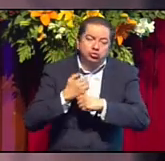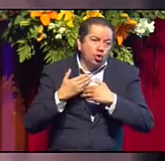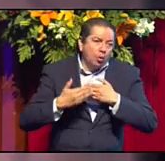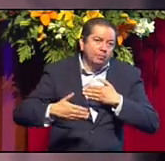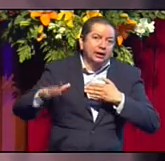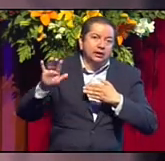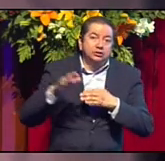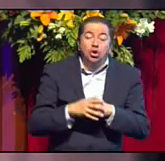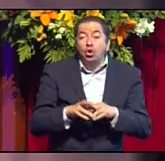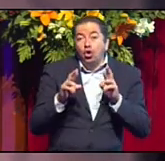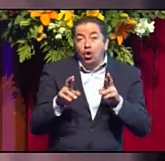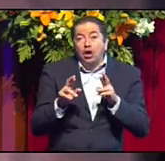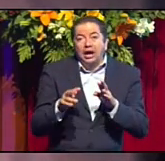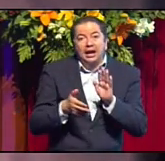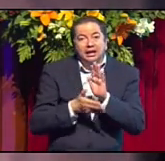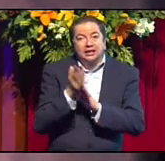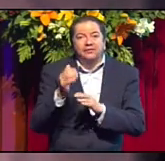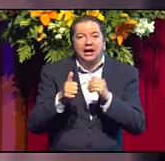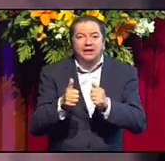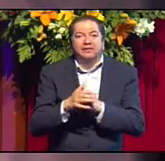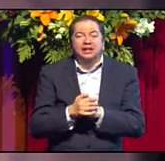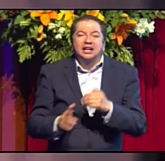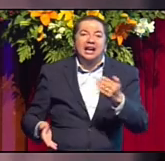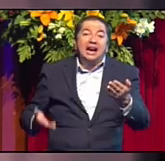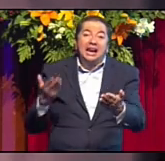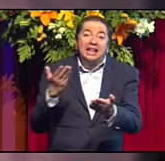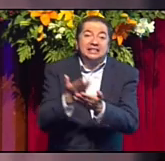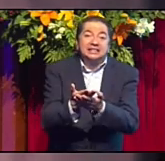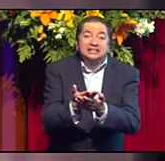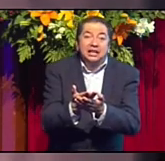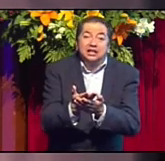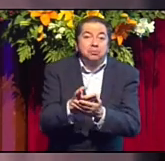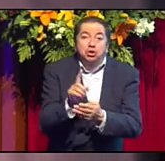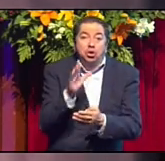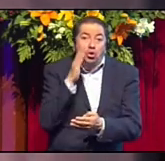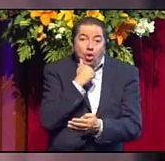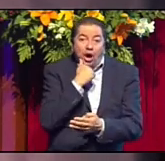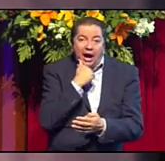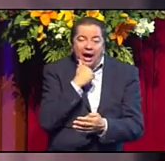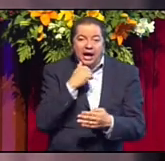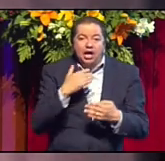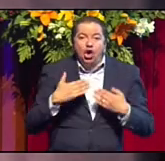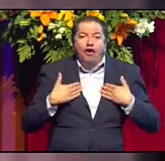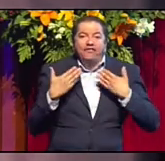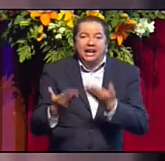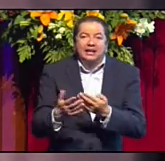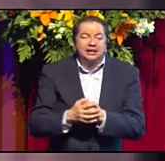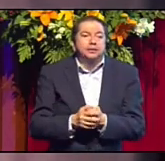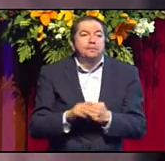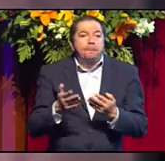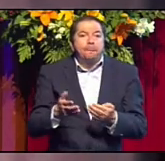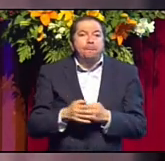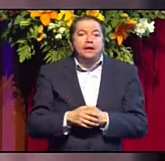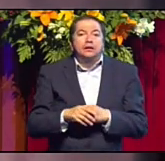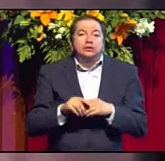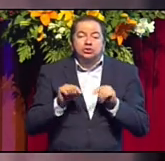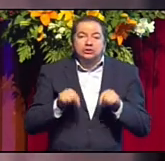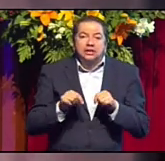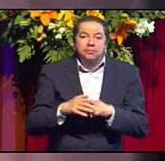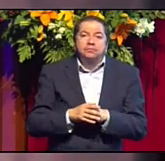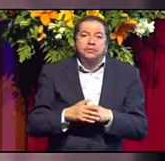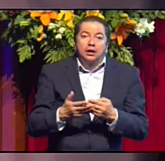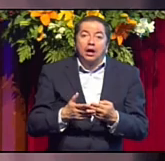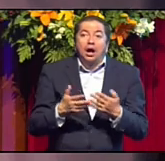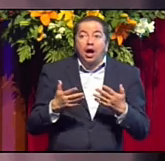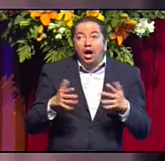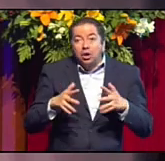esta vez les vaya bien en la licitación, porque licitaron una vez anterior y no hubieron oferentes, nosotros estamos ayudando, decimos, ¿por qué no sacan esta partida? Esta la pueda asumir el